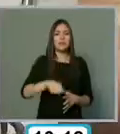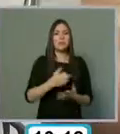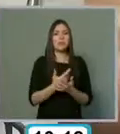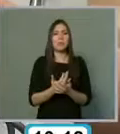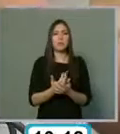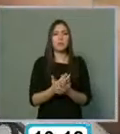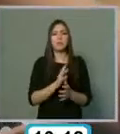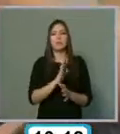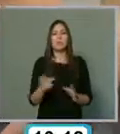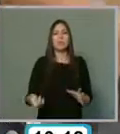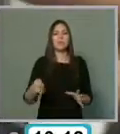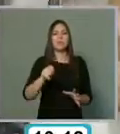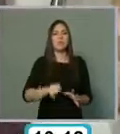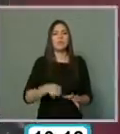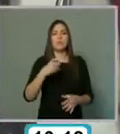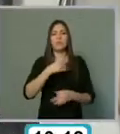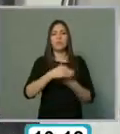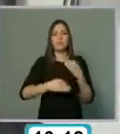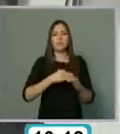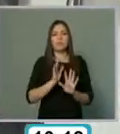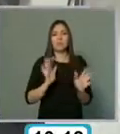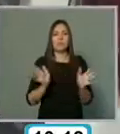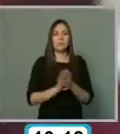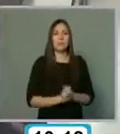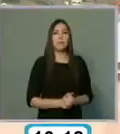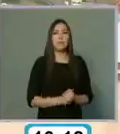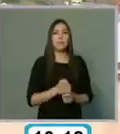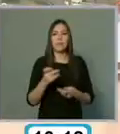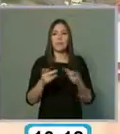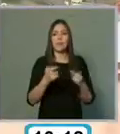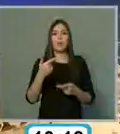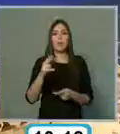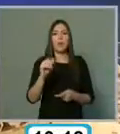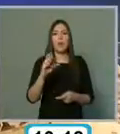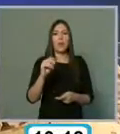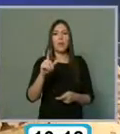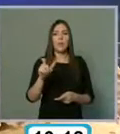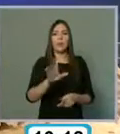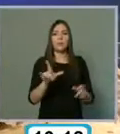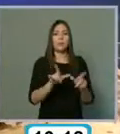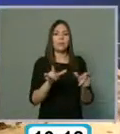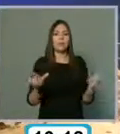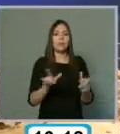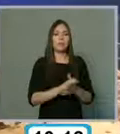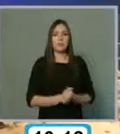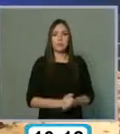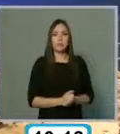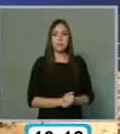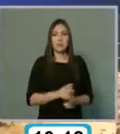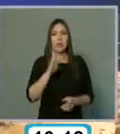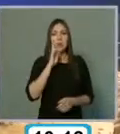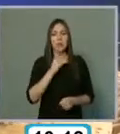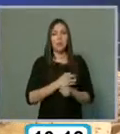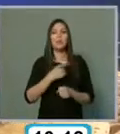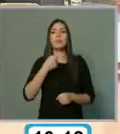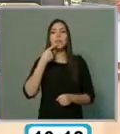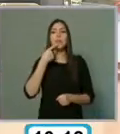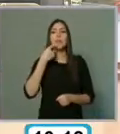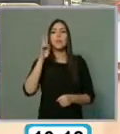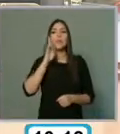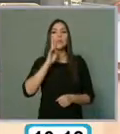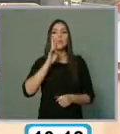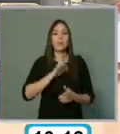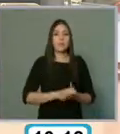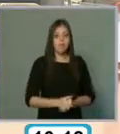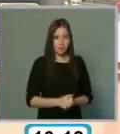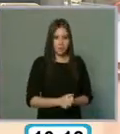Ok, ves? va, perfecto. Qué Pues mira, rico. ya el guacamole ya quedó. ¿Ya quedó? Ahorita Y eso también ya ahorita le nada hago más la un prueba de ratito y ya. fuego y vas a ver. Lo